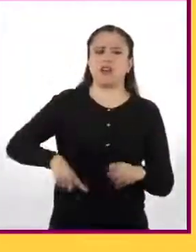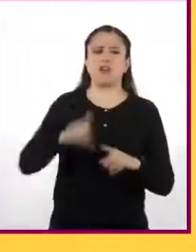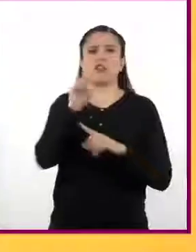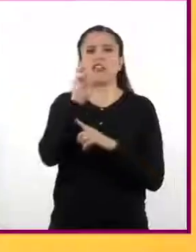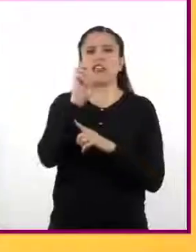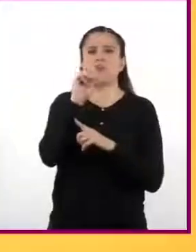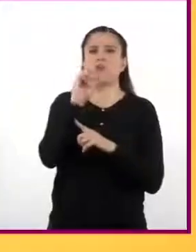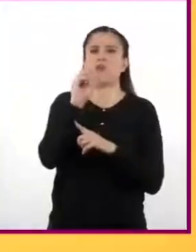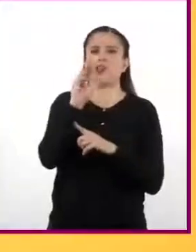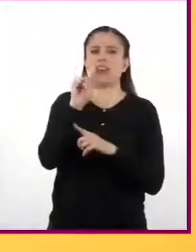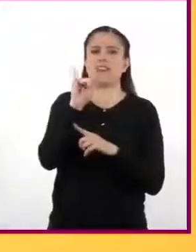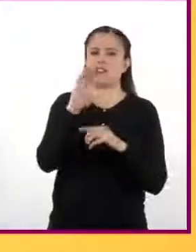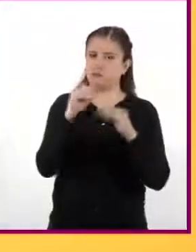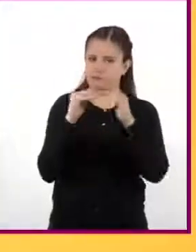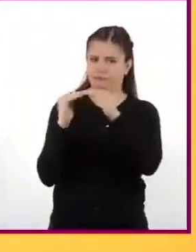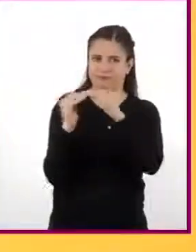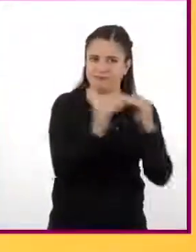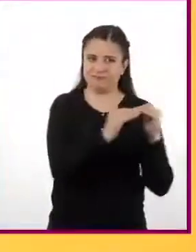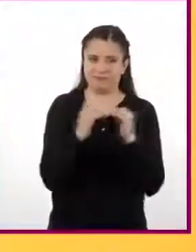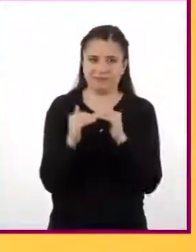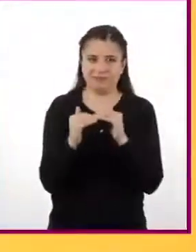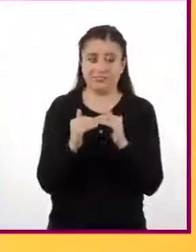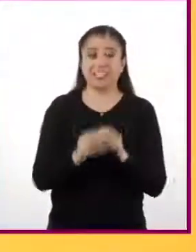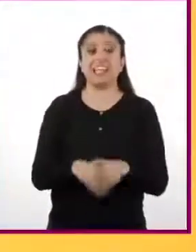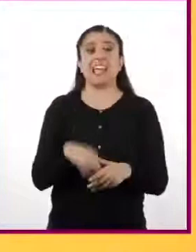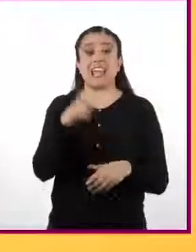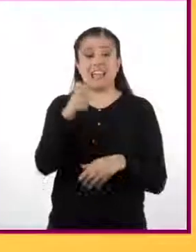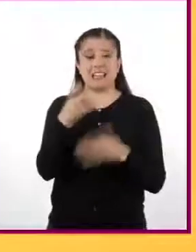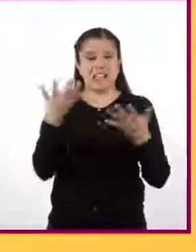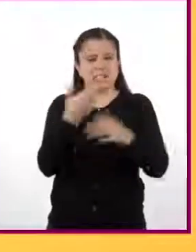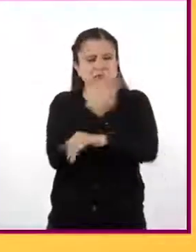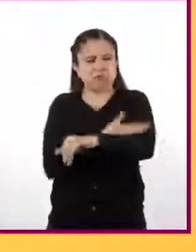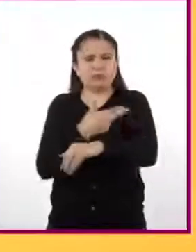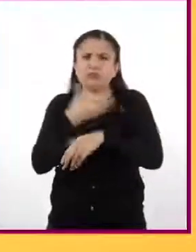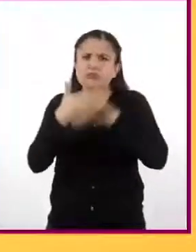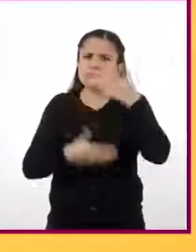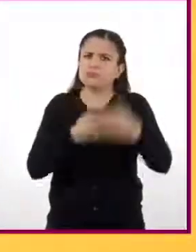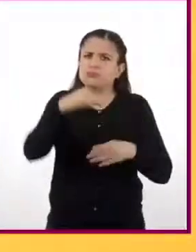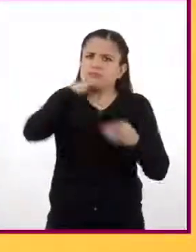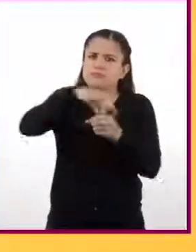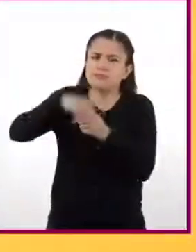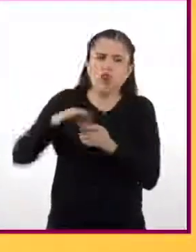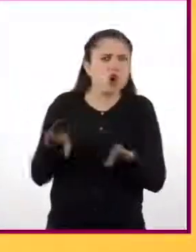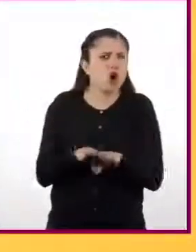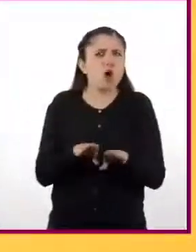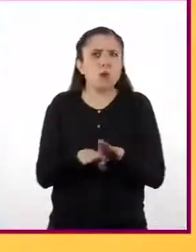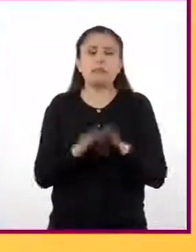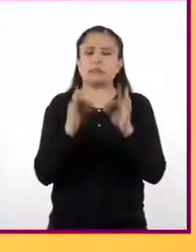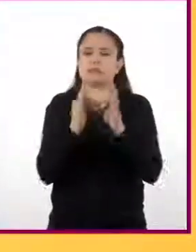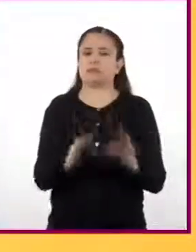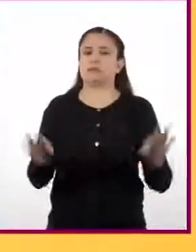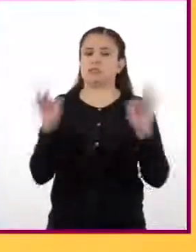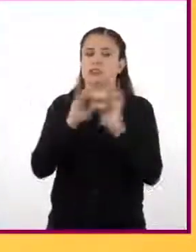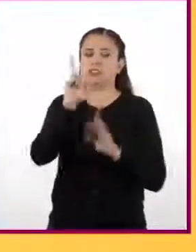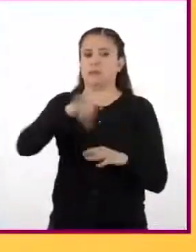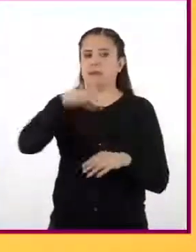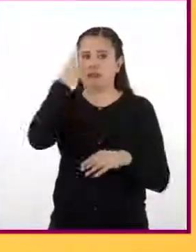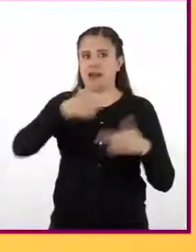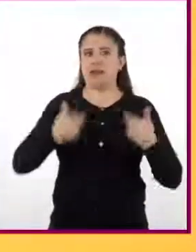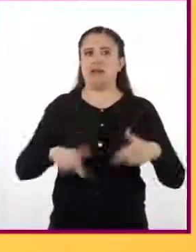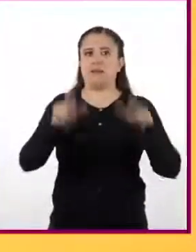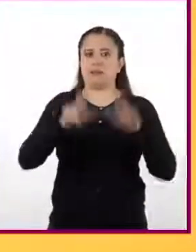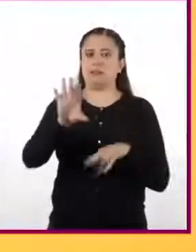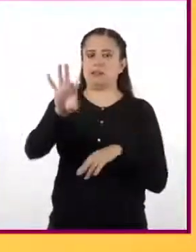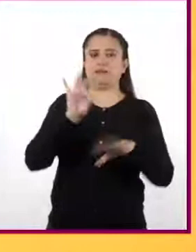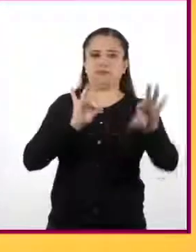democrática. Verán que el proceso electoral es uno de los mecanismos más importantes del principio de representatividad y conocerán